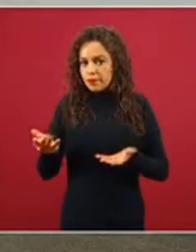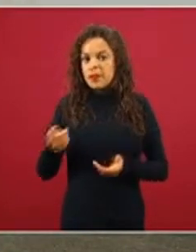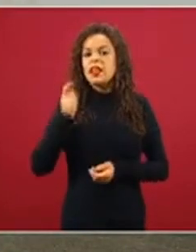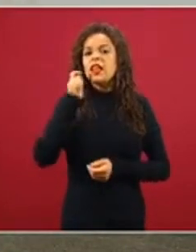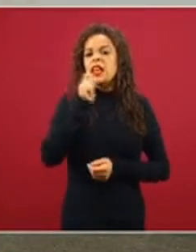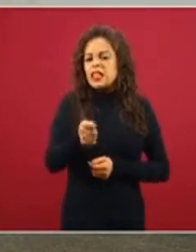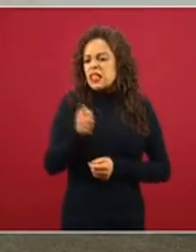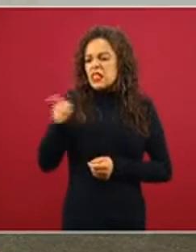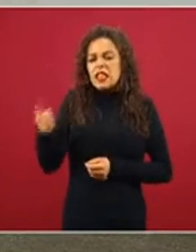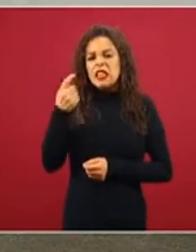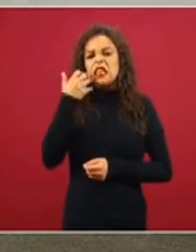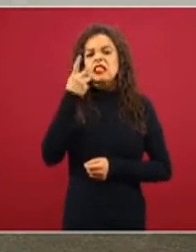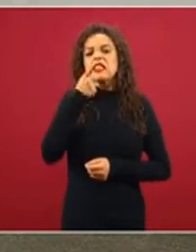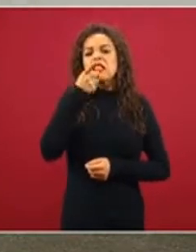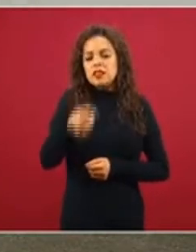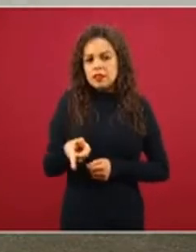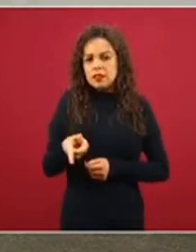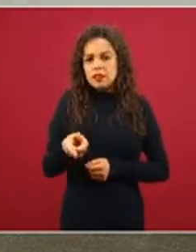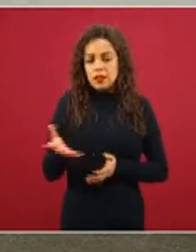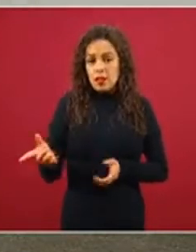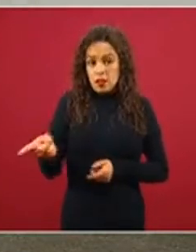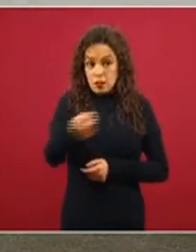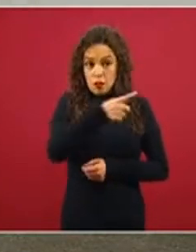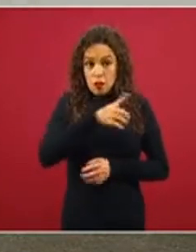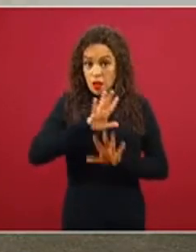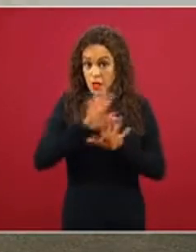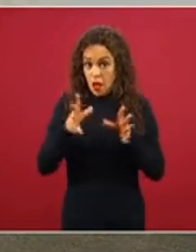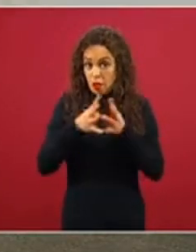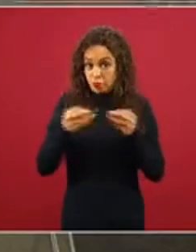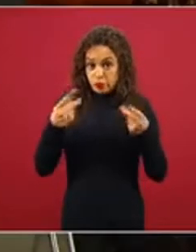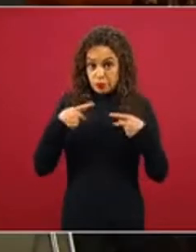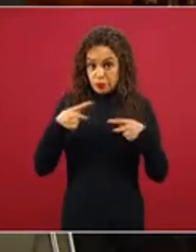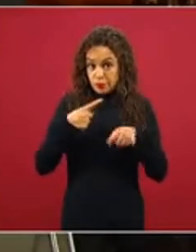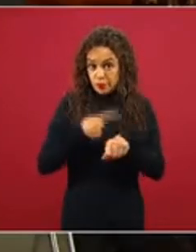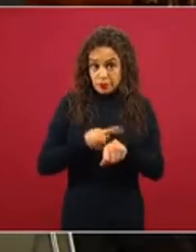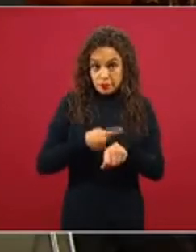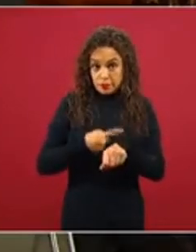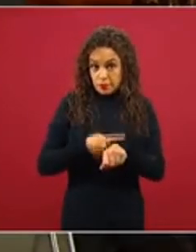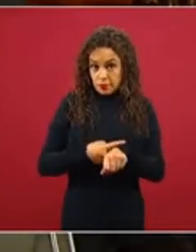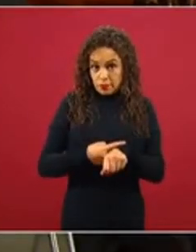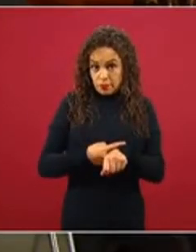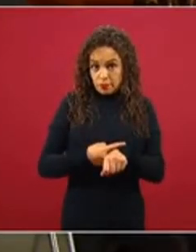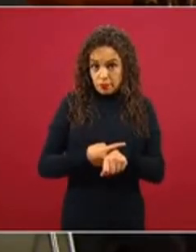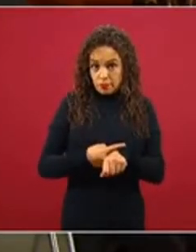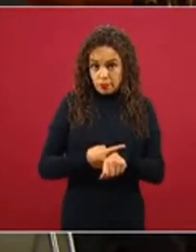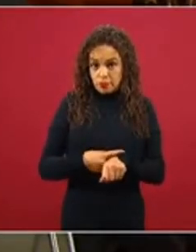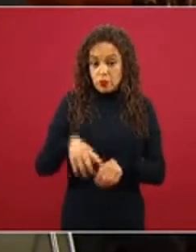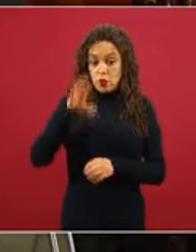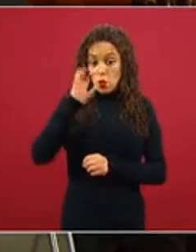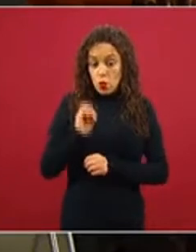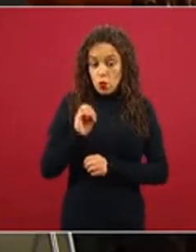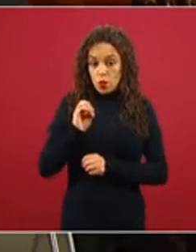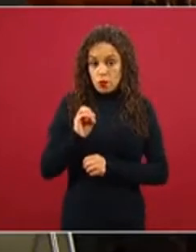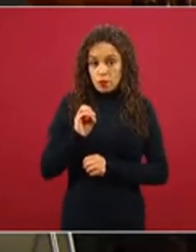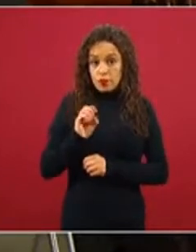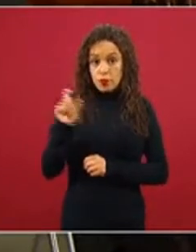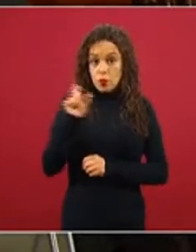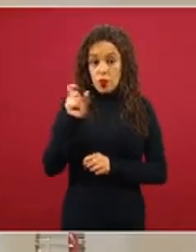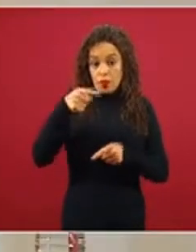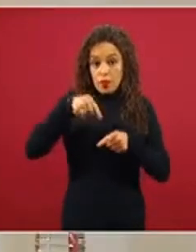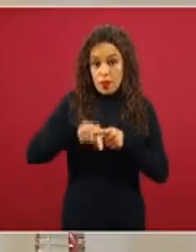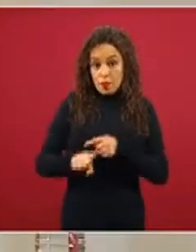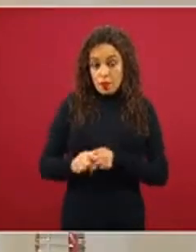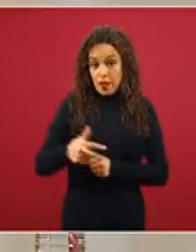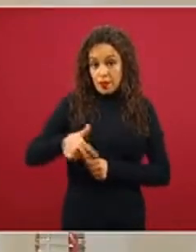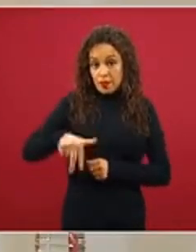casos, ni tampoco que no tengamos, desde que empezó ese punto de inflexión, a partir del día 13